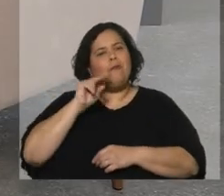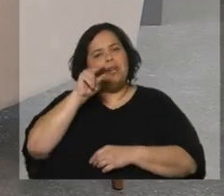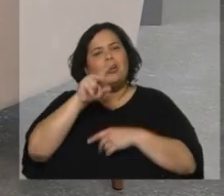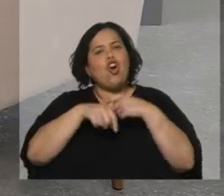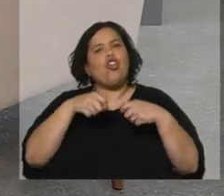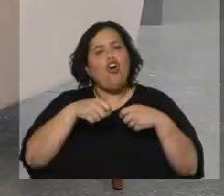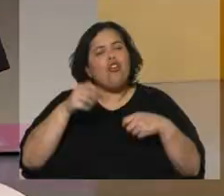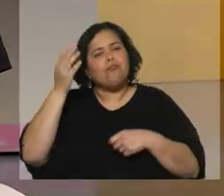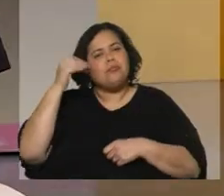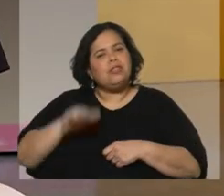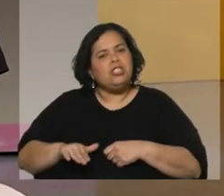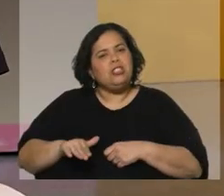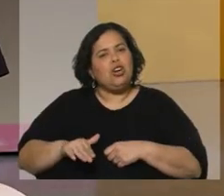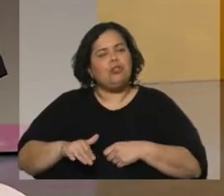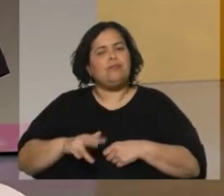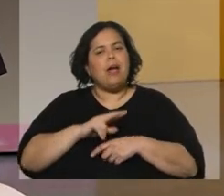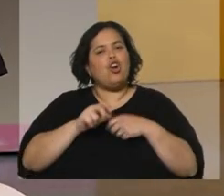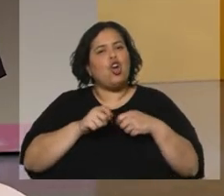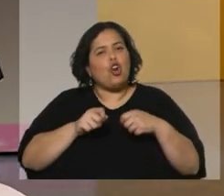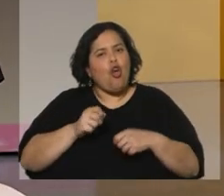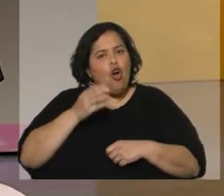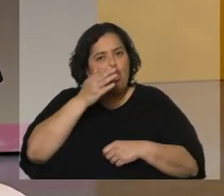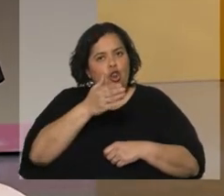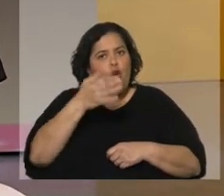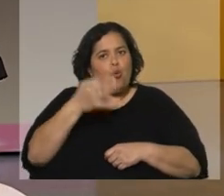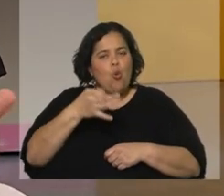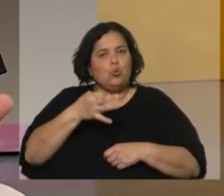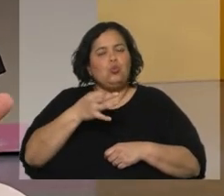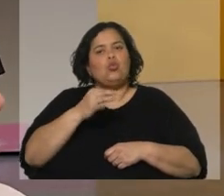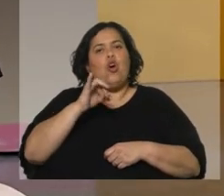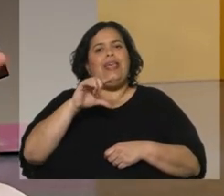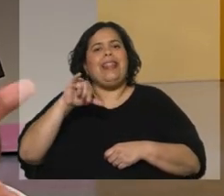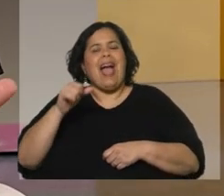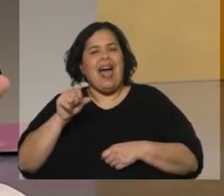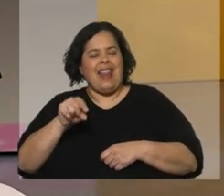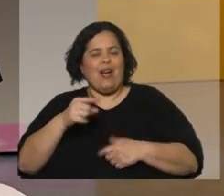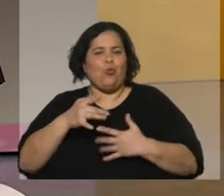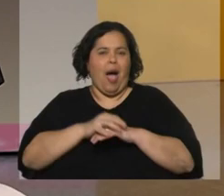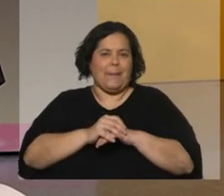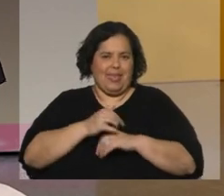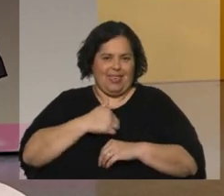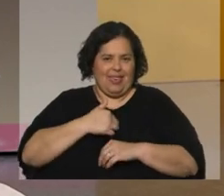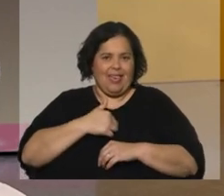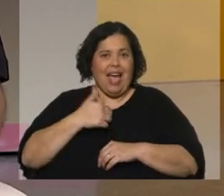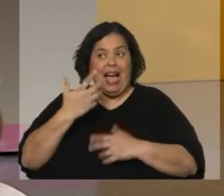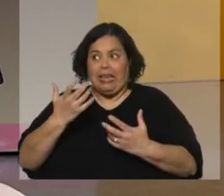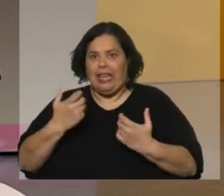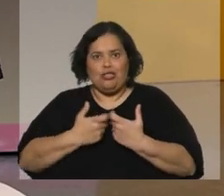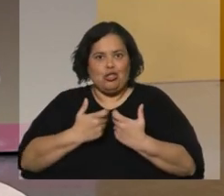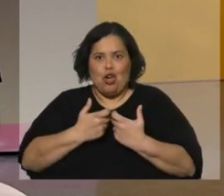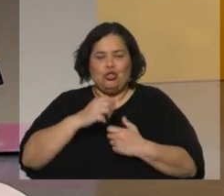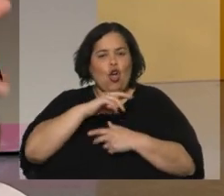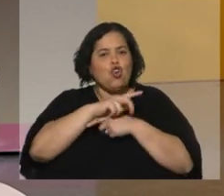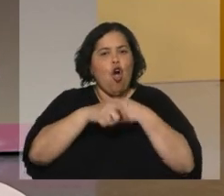cuando era muy chiquito este que ahora justo vileana da Silva colega de ustedes es amiga mía este si me quiere hacer socio